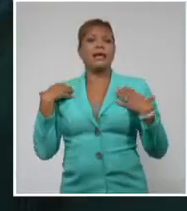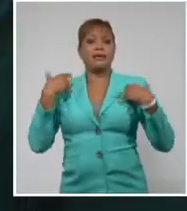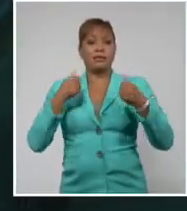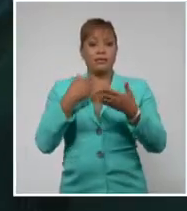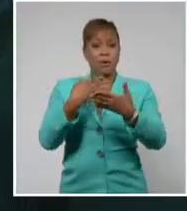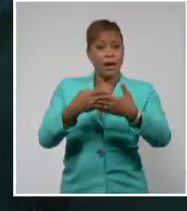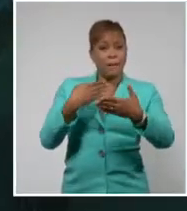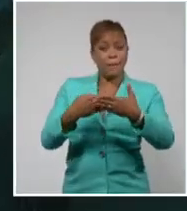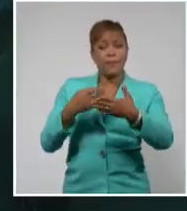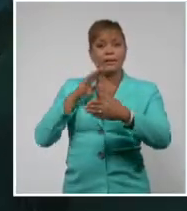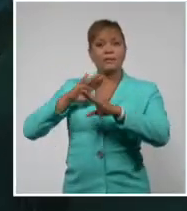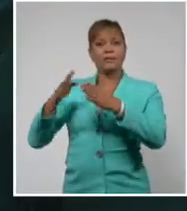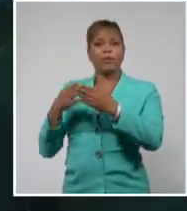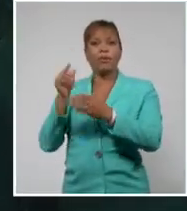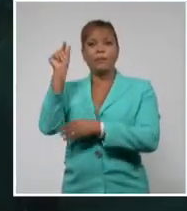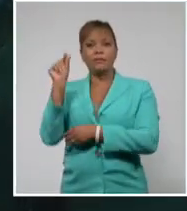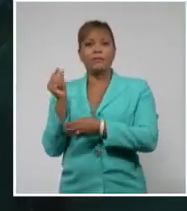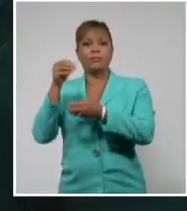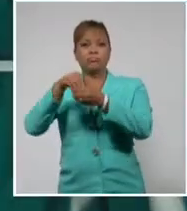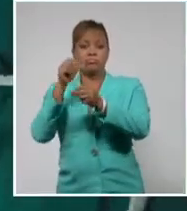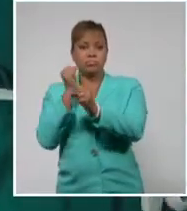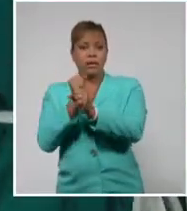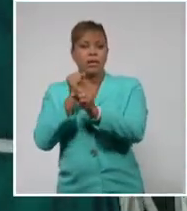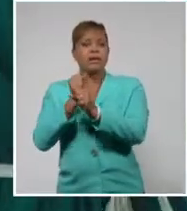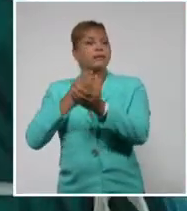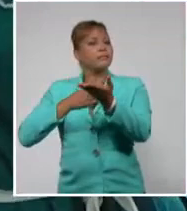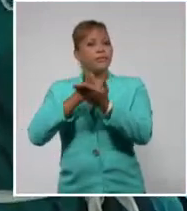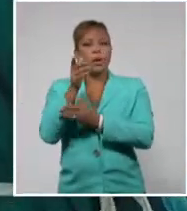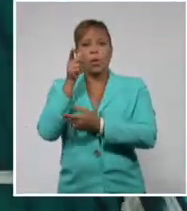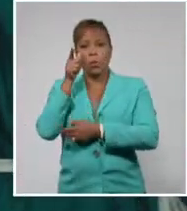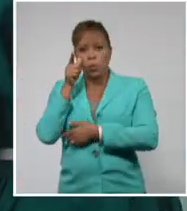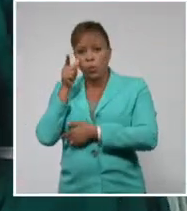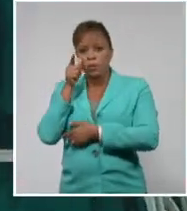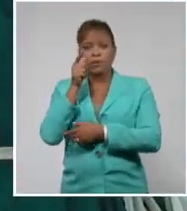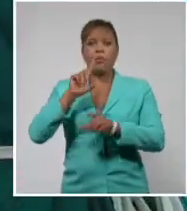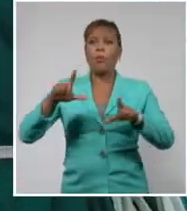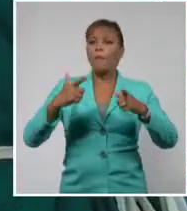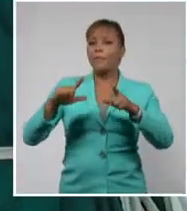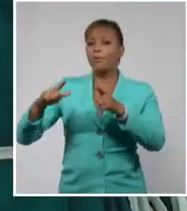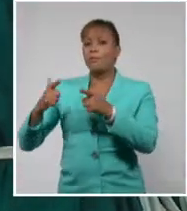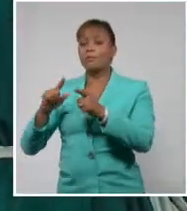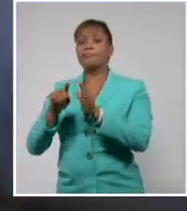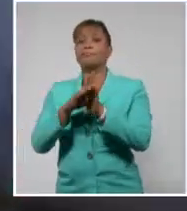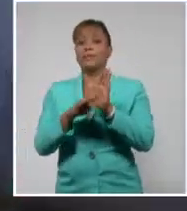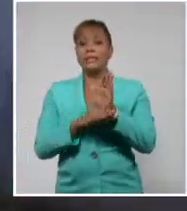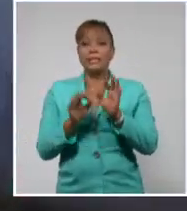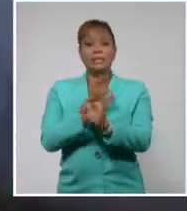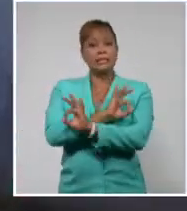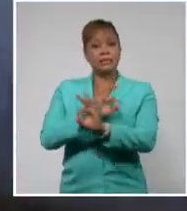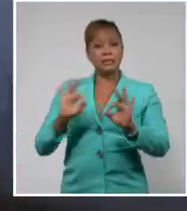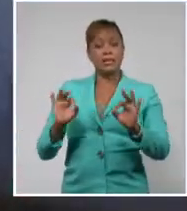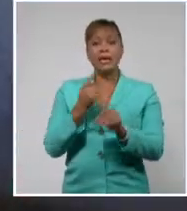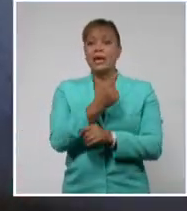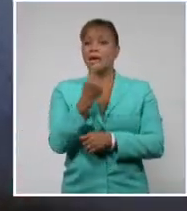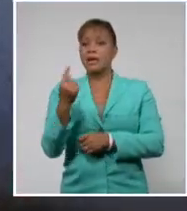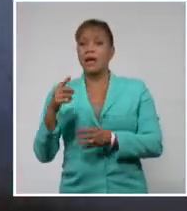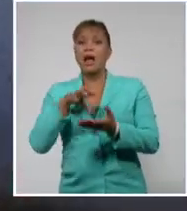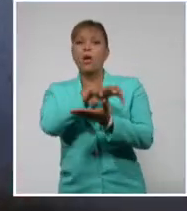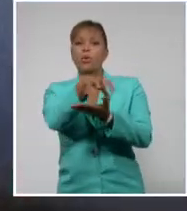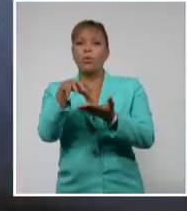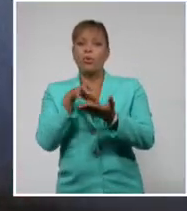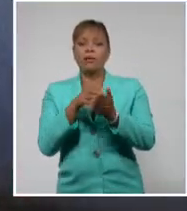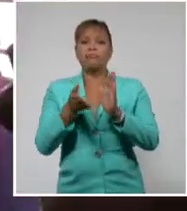y personal de salud del territorio continúan la vigilancia epidemiológica y el cumplimiento de las medidas sanitarias en cada campamento y obra